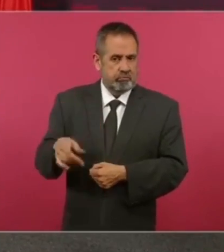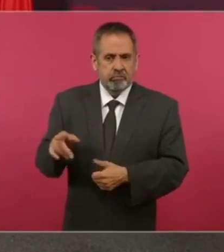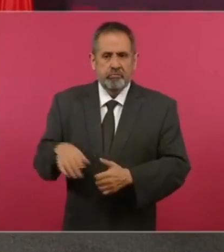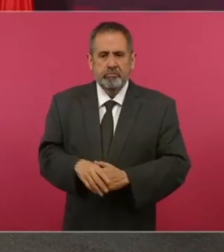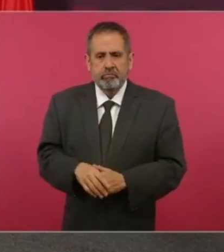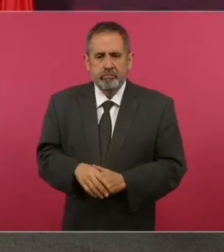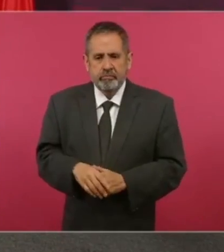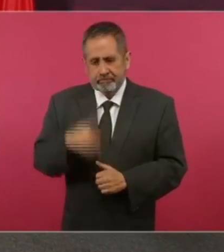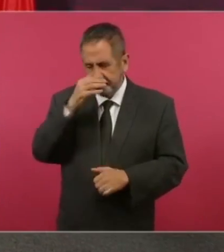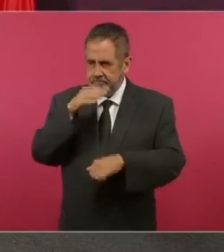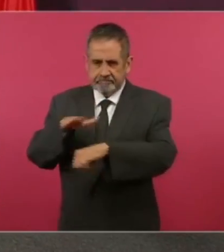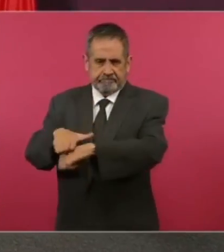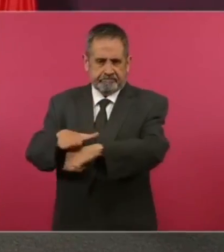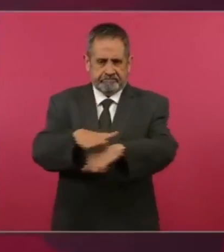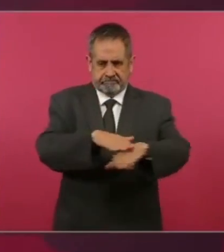Esto para